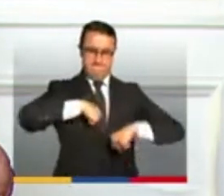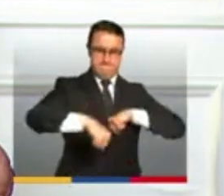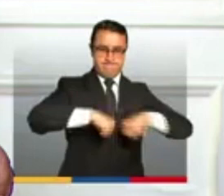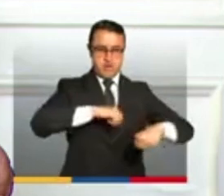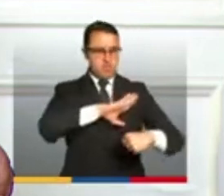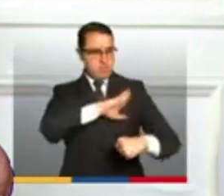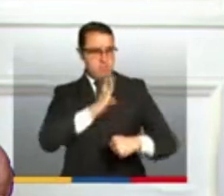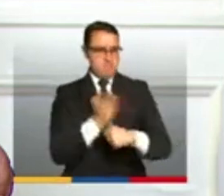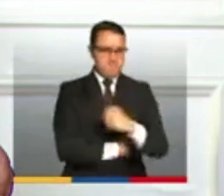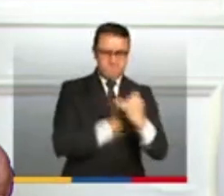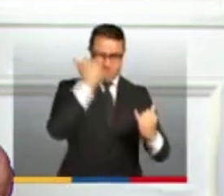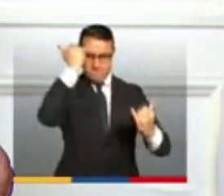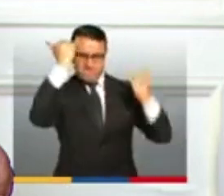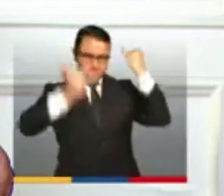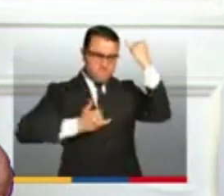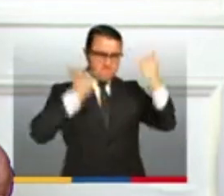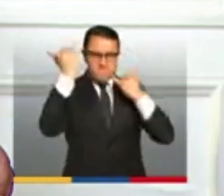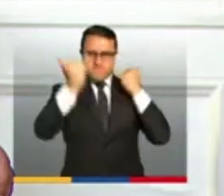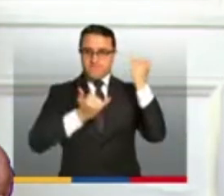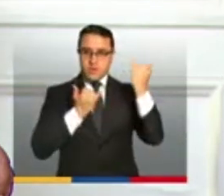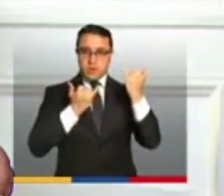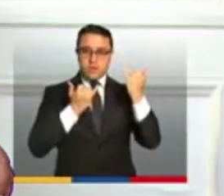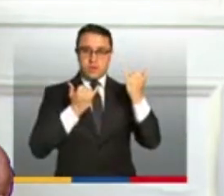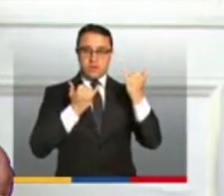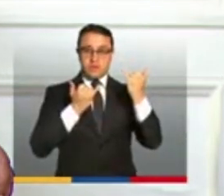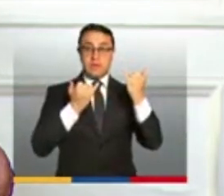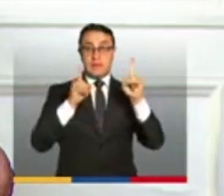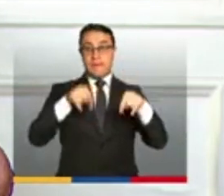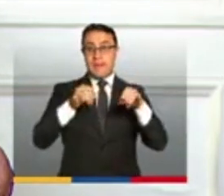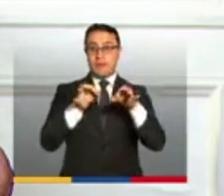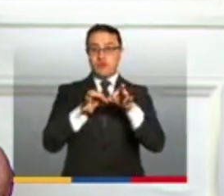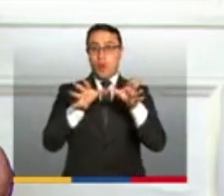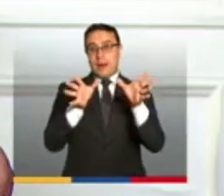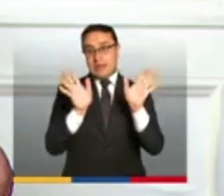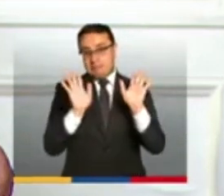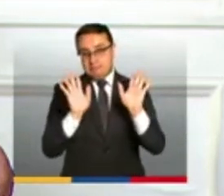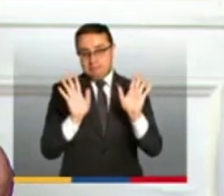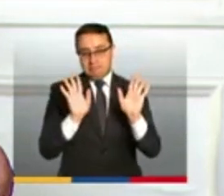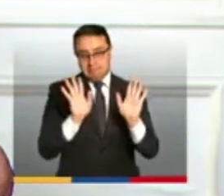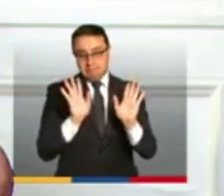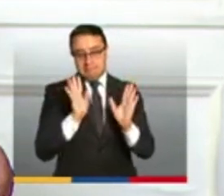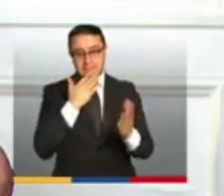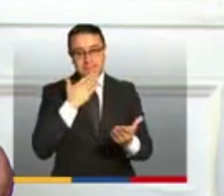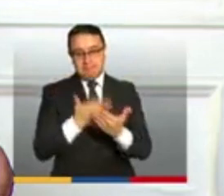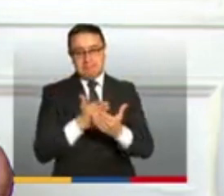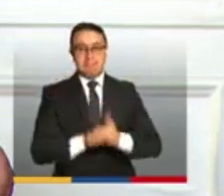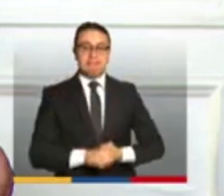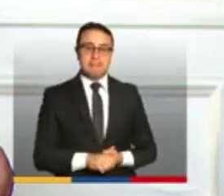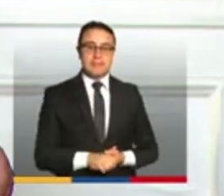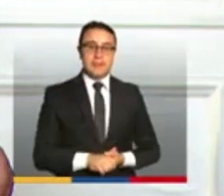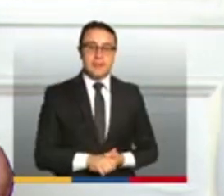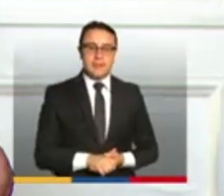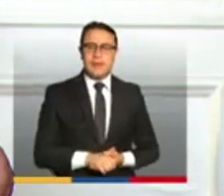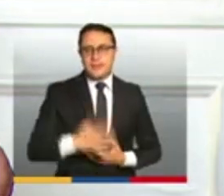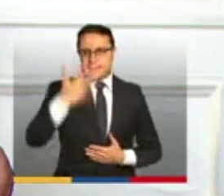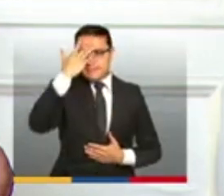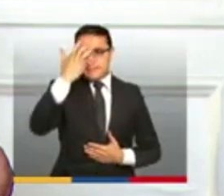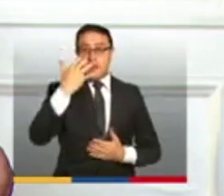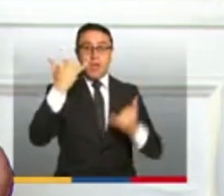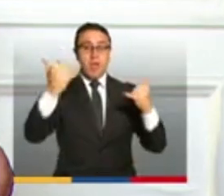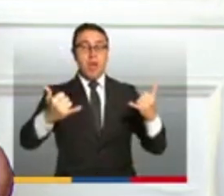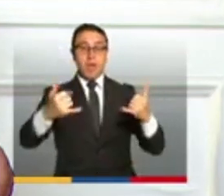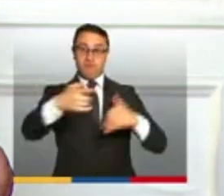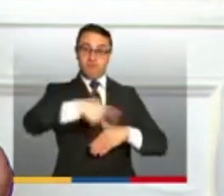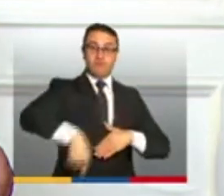capacidad, astucia, a la suerte, porque también la suerte juega, por traernos este título